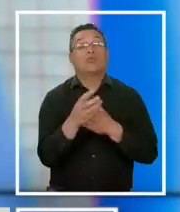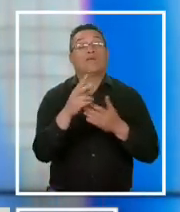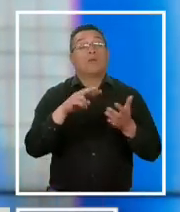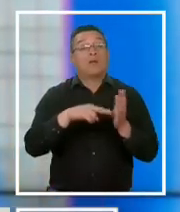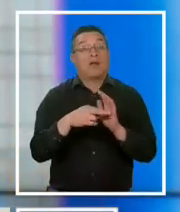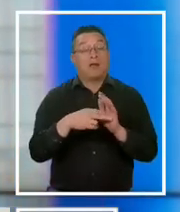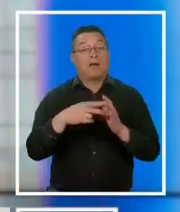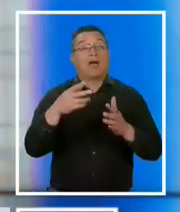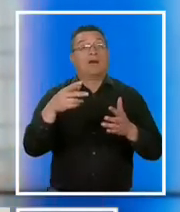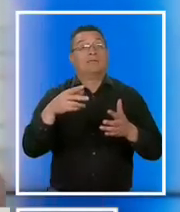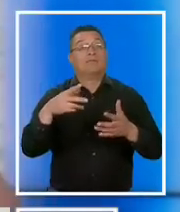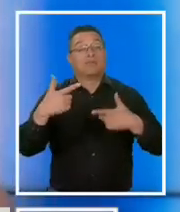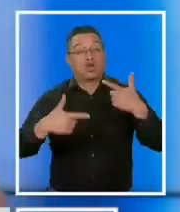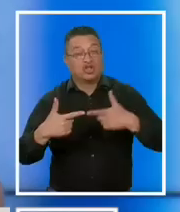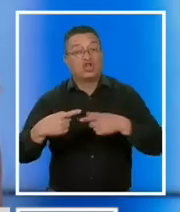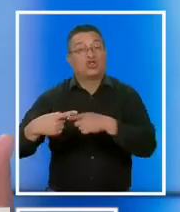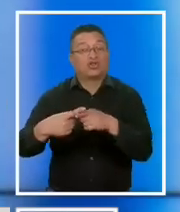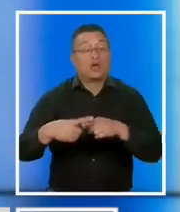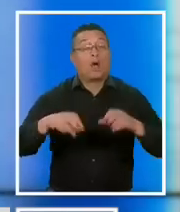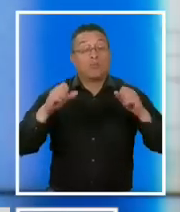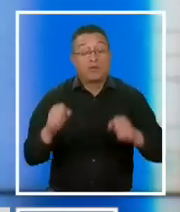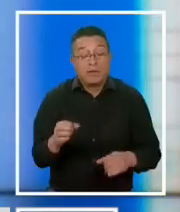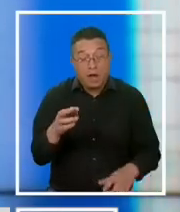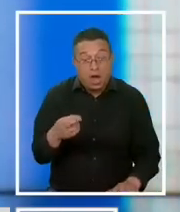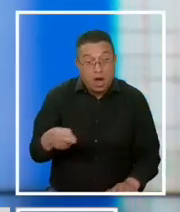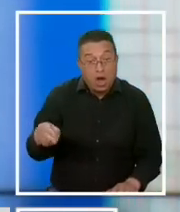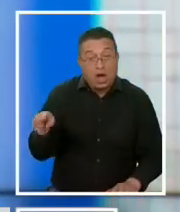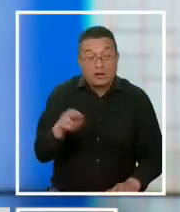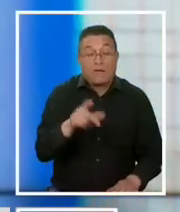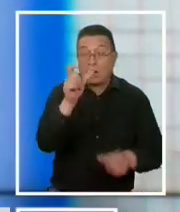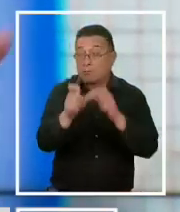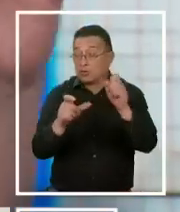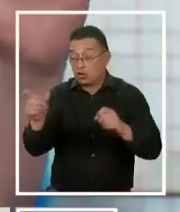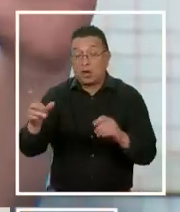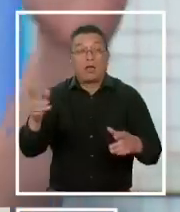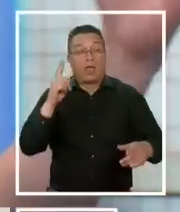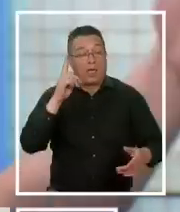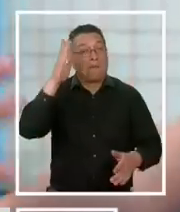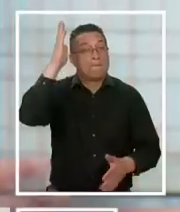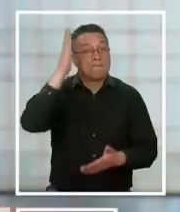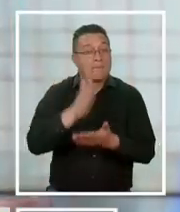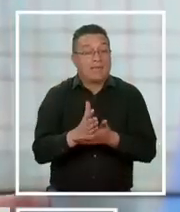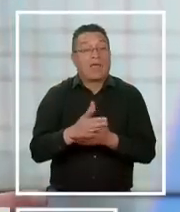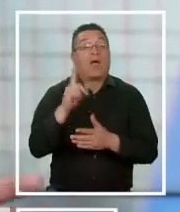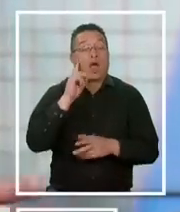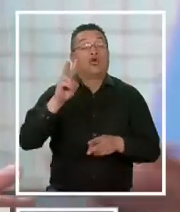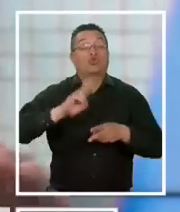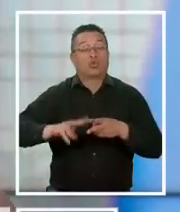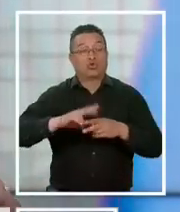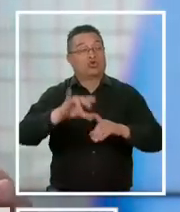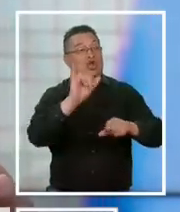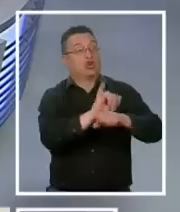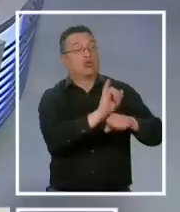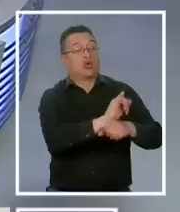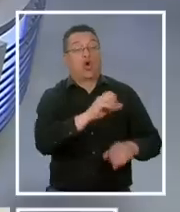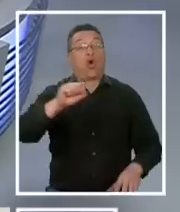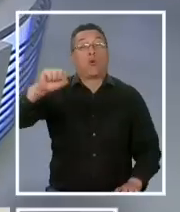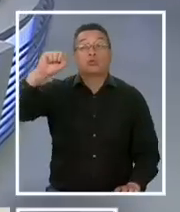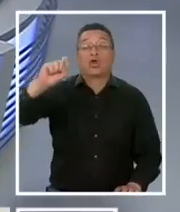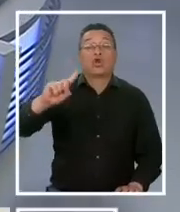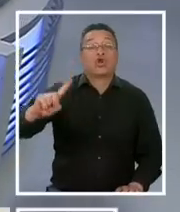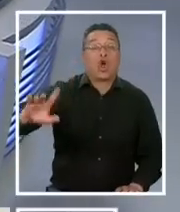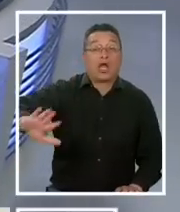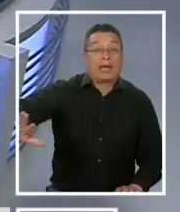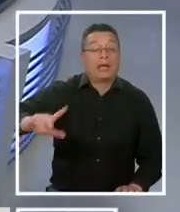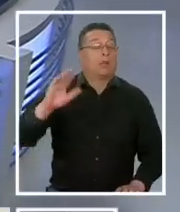política y social lo que puede ocurrir es que entonces hoy día la ciudadanía mire hubo una solución institucional que no quiso el partido comunista Pero